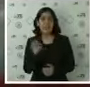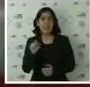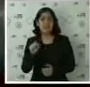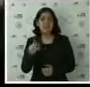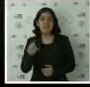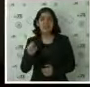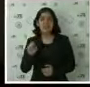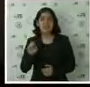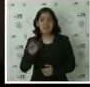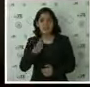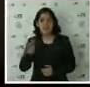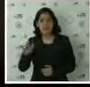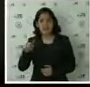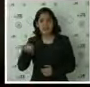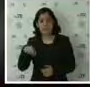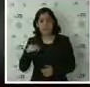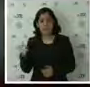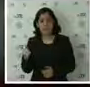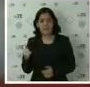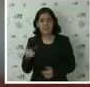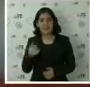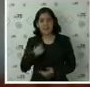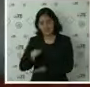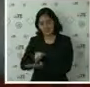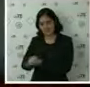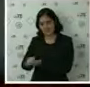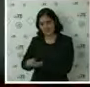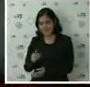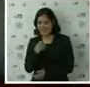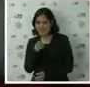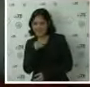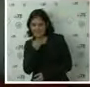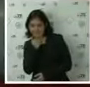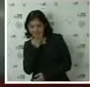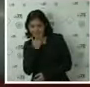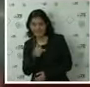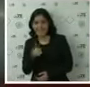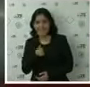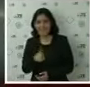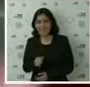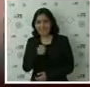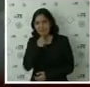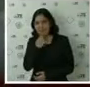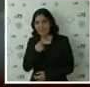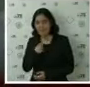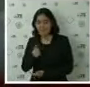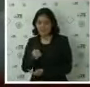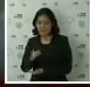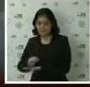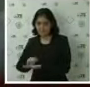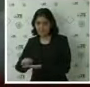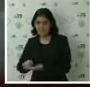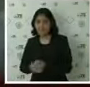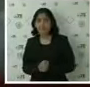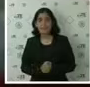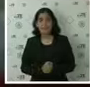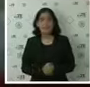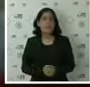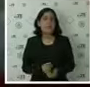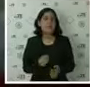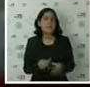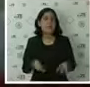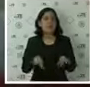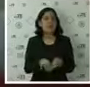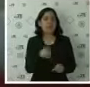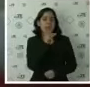apuntada, de veras no estoy mintiendo, yo soy viejita y uso cuaderno, y dijo corresponsabilidad. Esa es la clave,